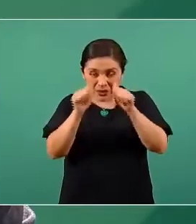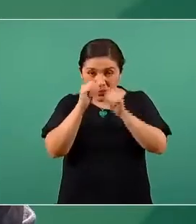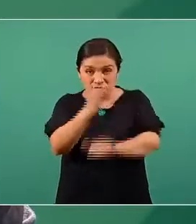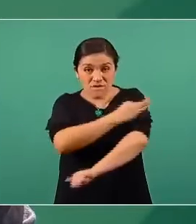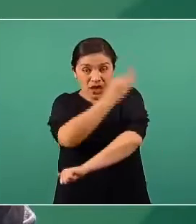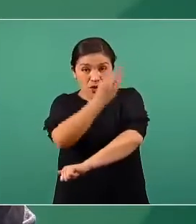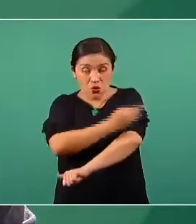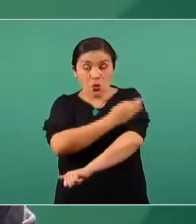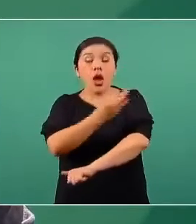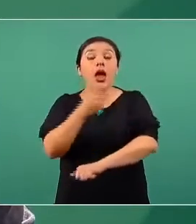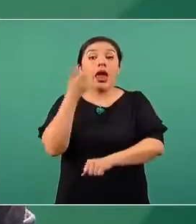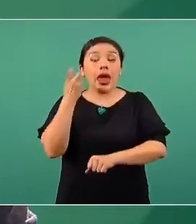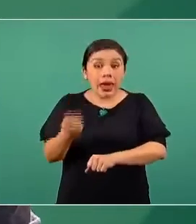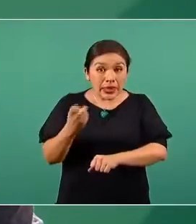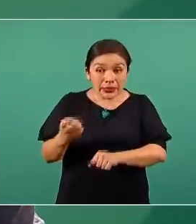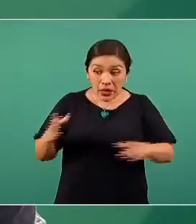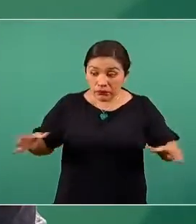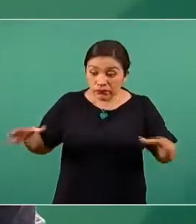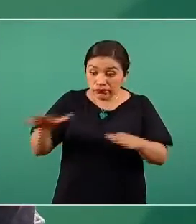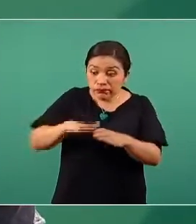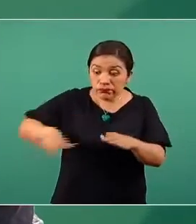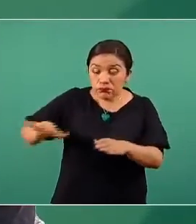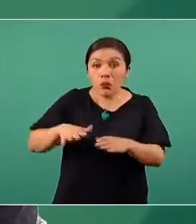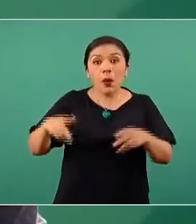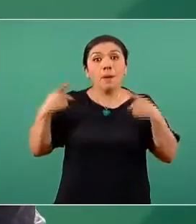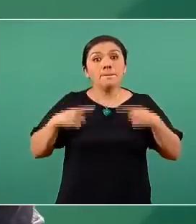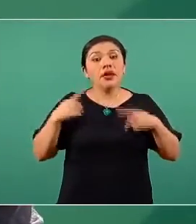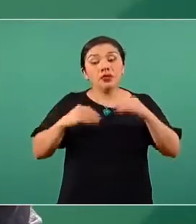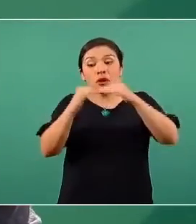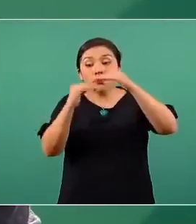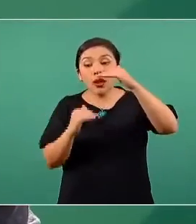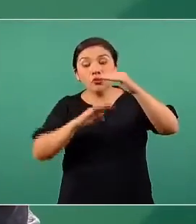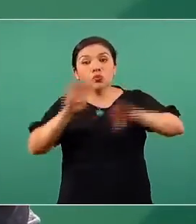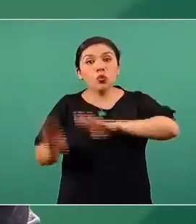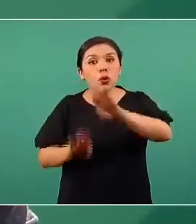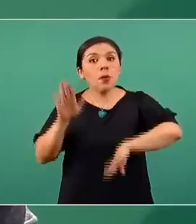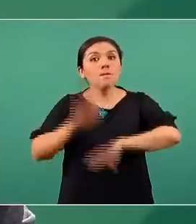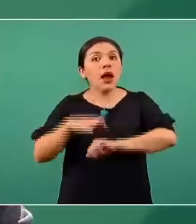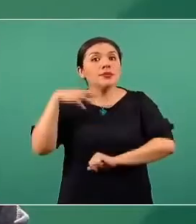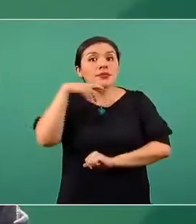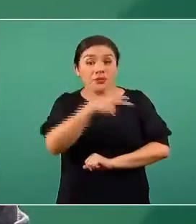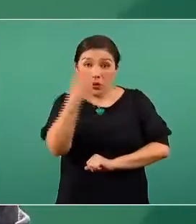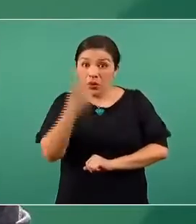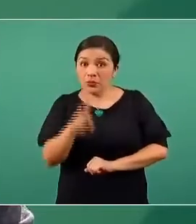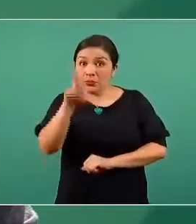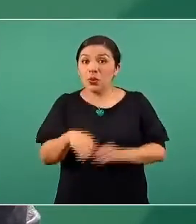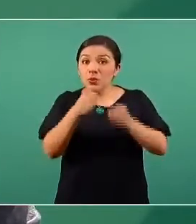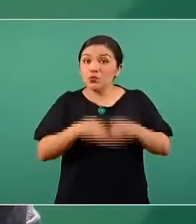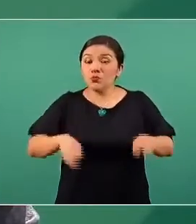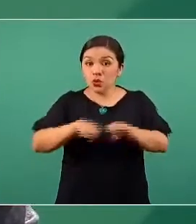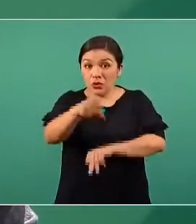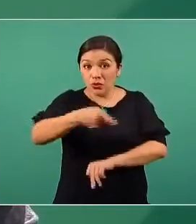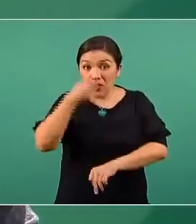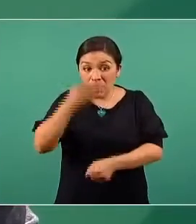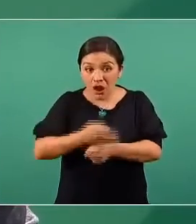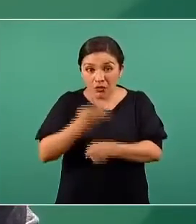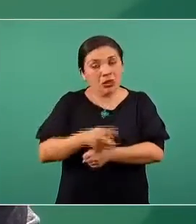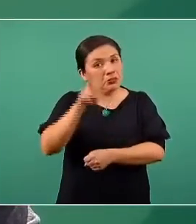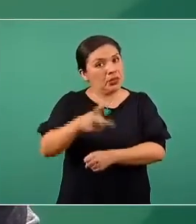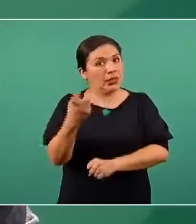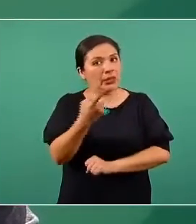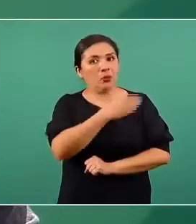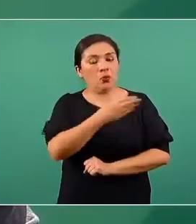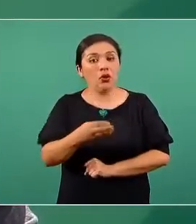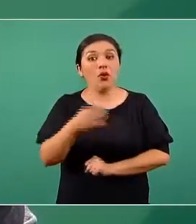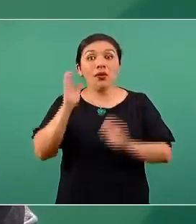fue la etapa 1, la reducción fue mucho más acelerada. Y esto es muy importante, qué bueno que lo menciona Daniela. No